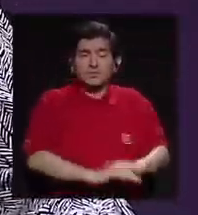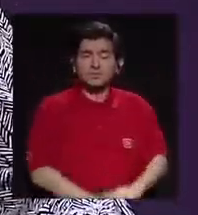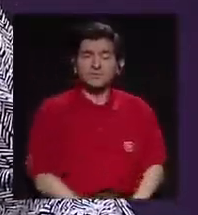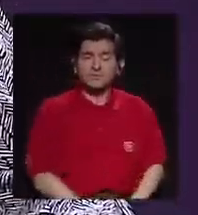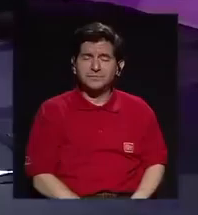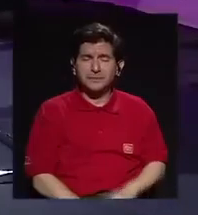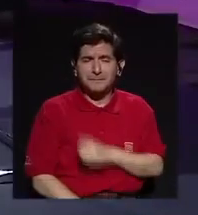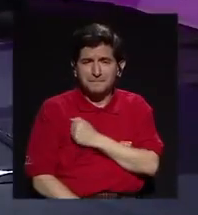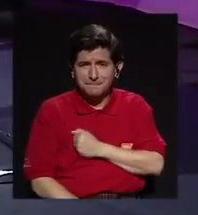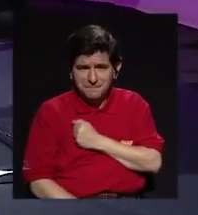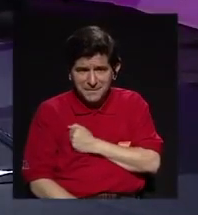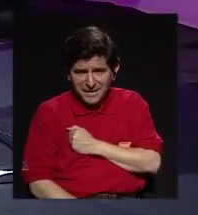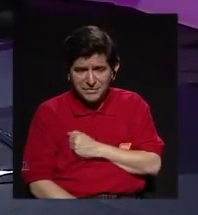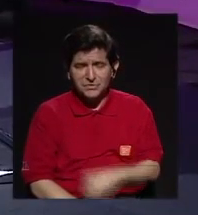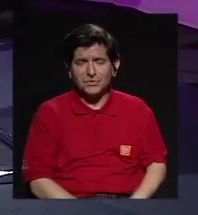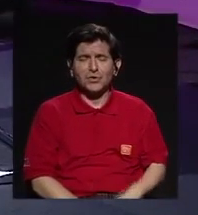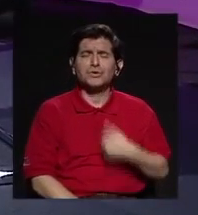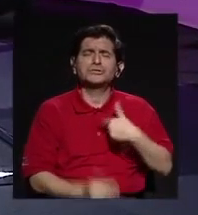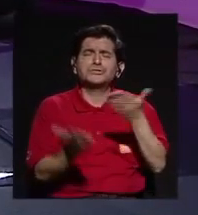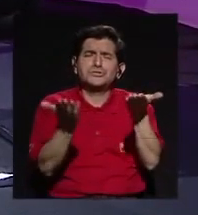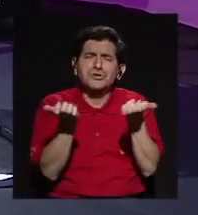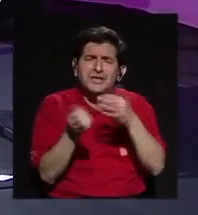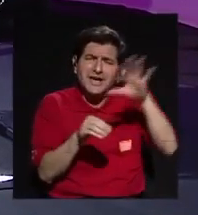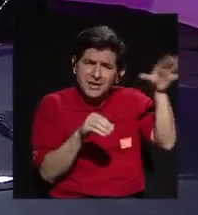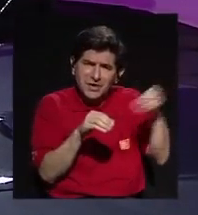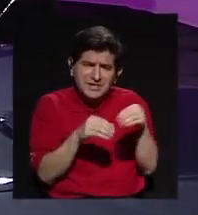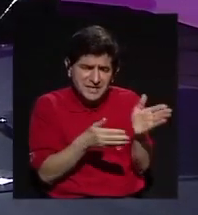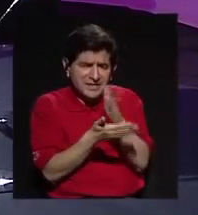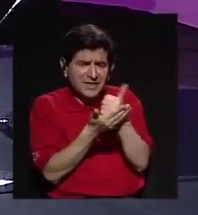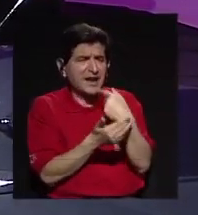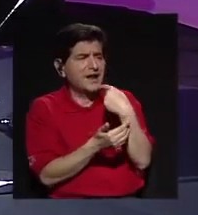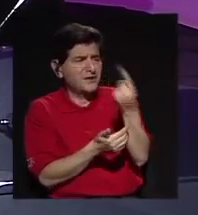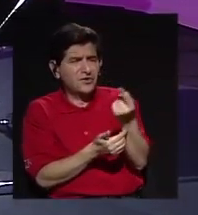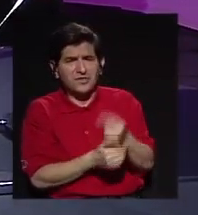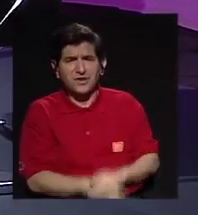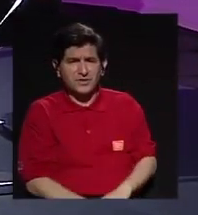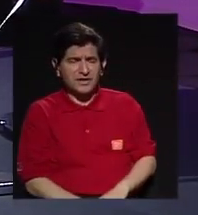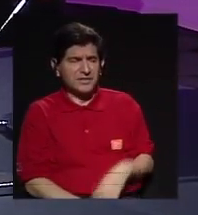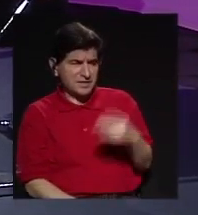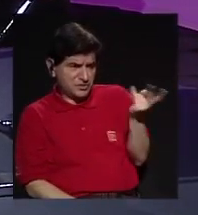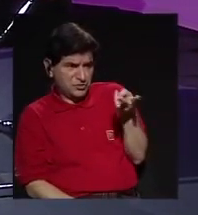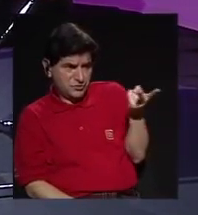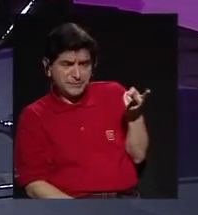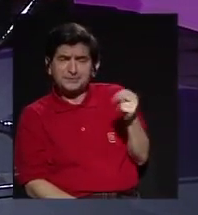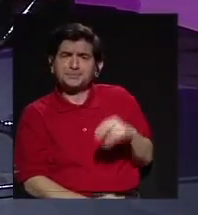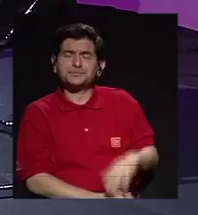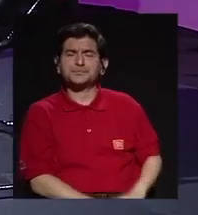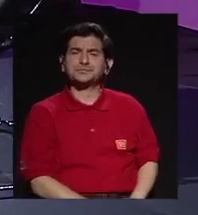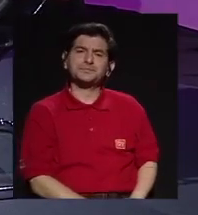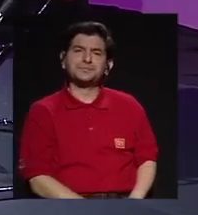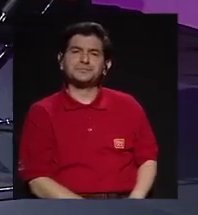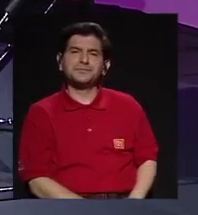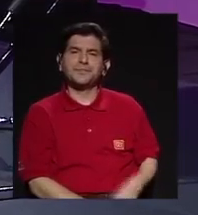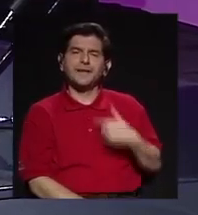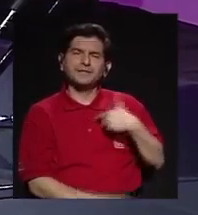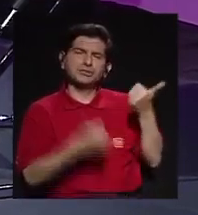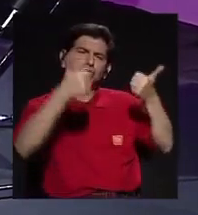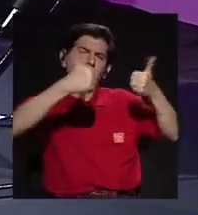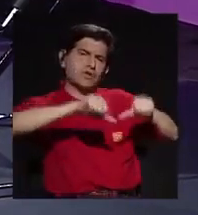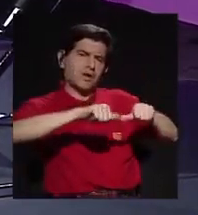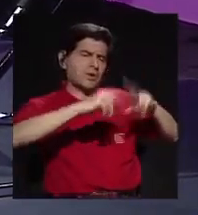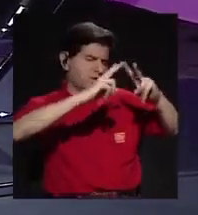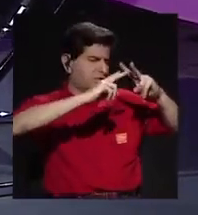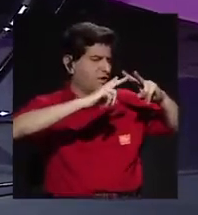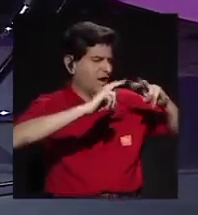perdón, Maricel, no sé si tenías otra pregunta, pero yo sí quisiera adicionar muy brevemente algo a lo que han dicho Gina y Larisa. Digamos, yo coincido con